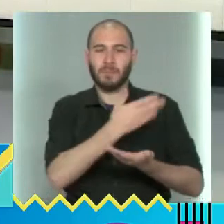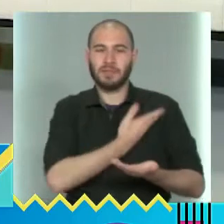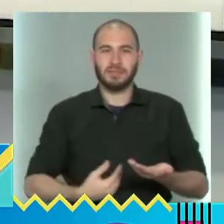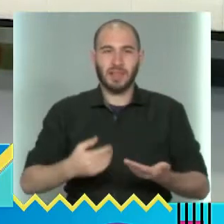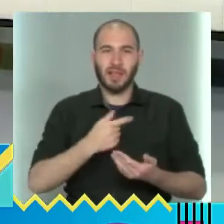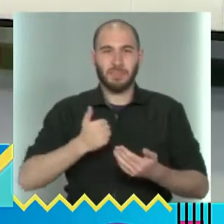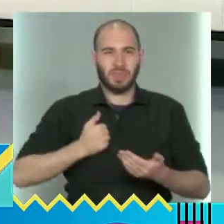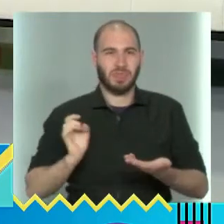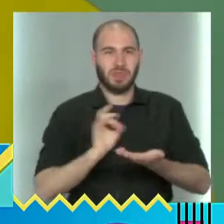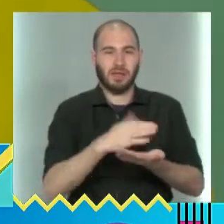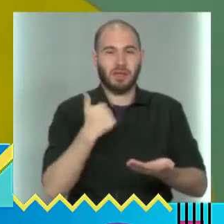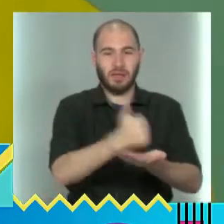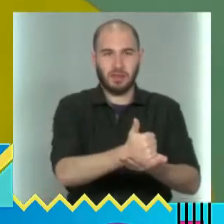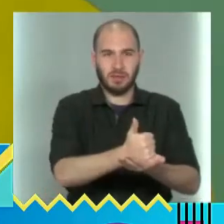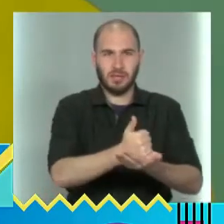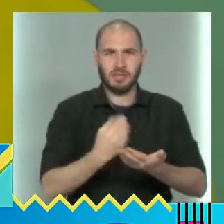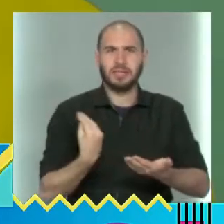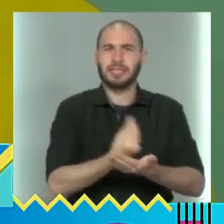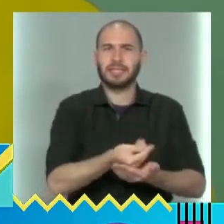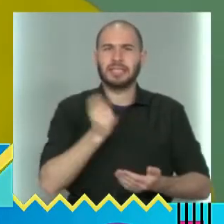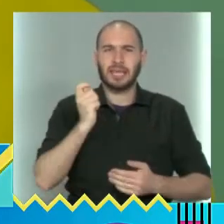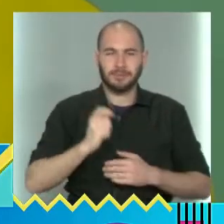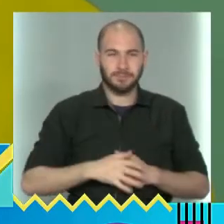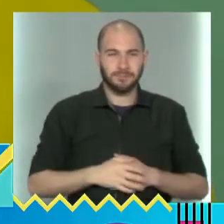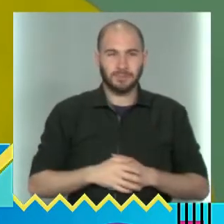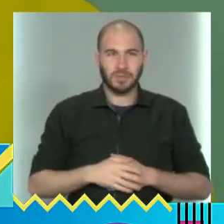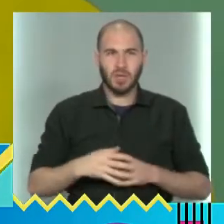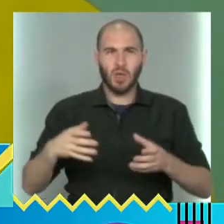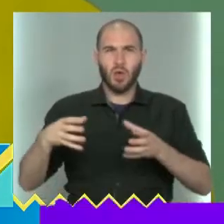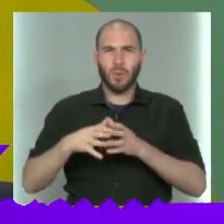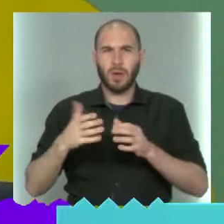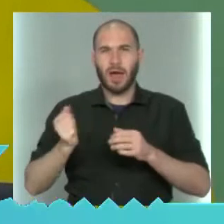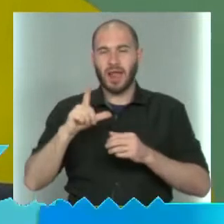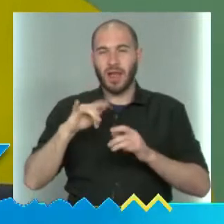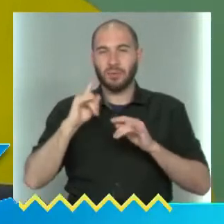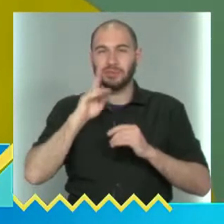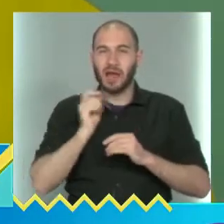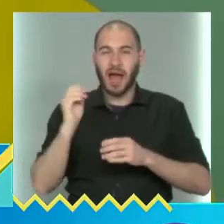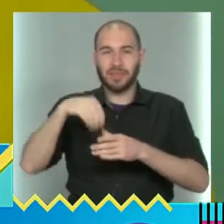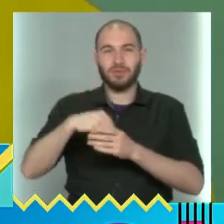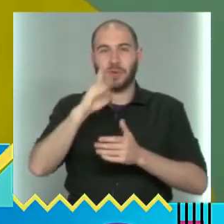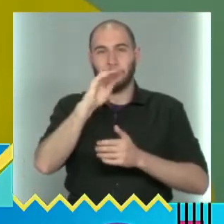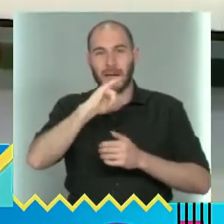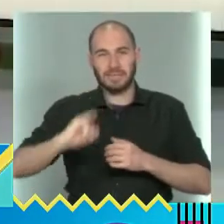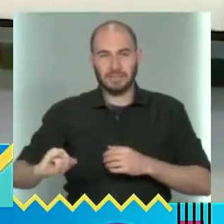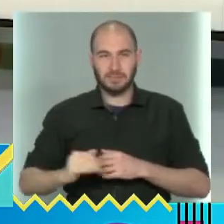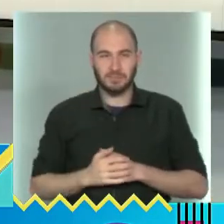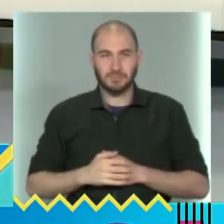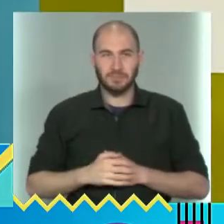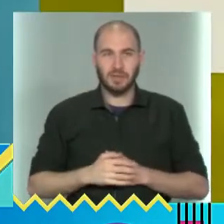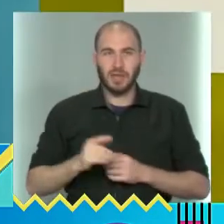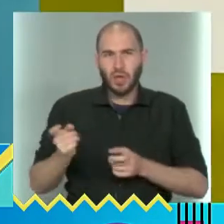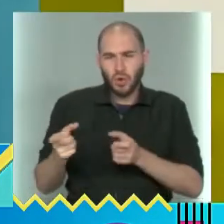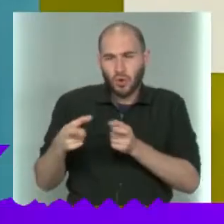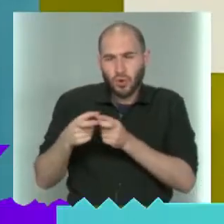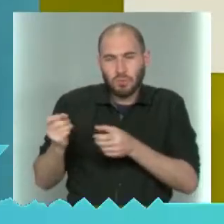estado interno dentro del Baas, y asumen el ala alawita dentro del Baas. Que esa